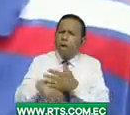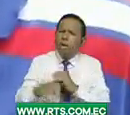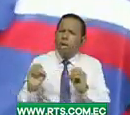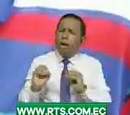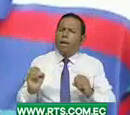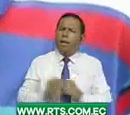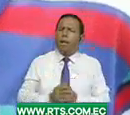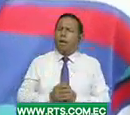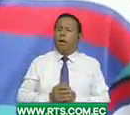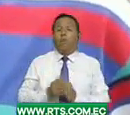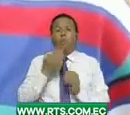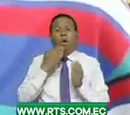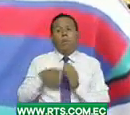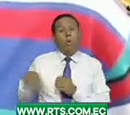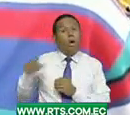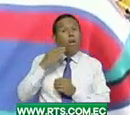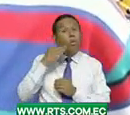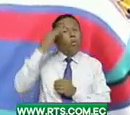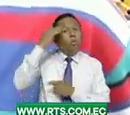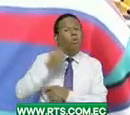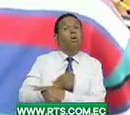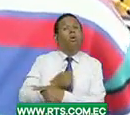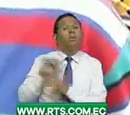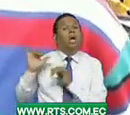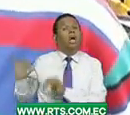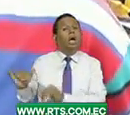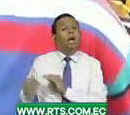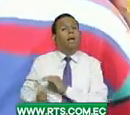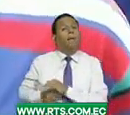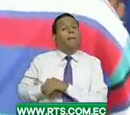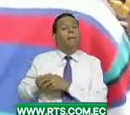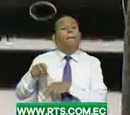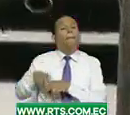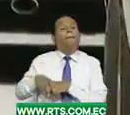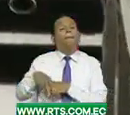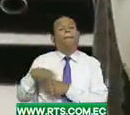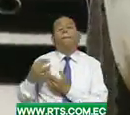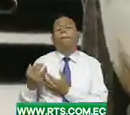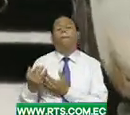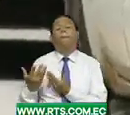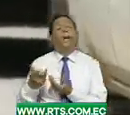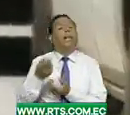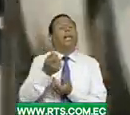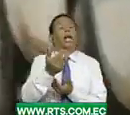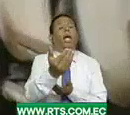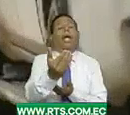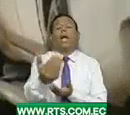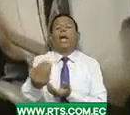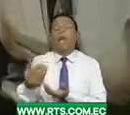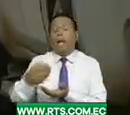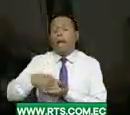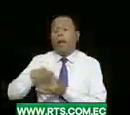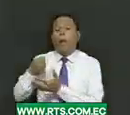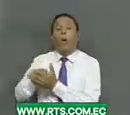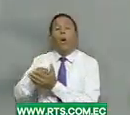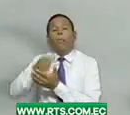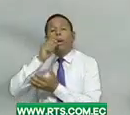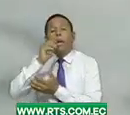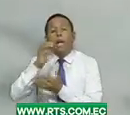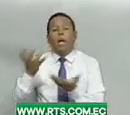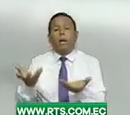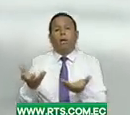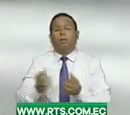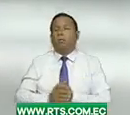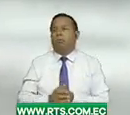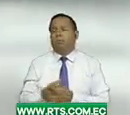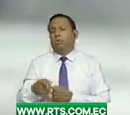esperando, ¿para qué? Para ir a comprar las drogas. Venden caramelos o mandan a pedir dinero.